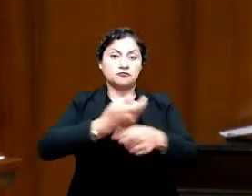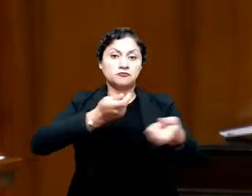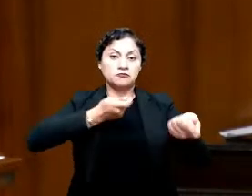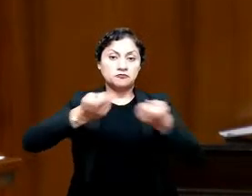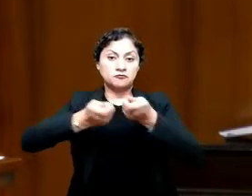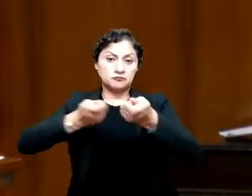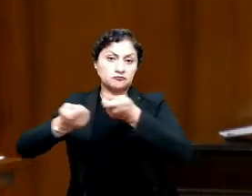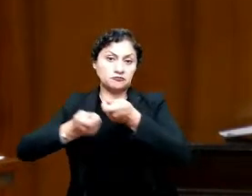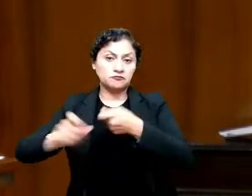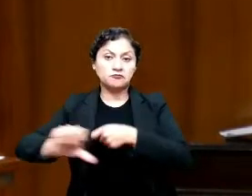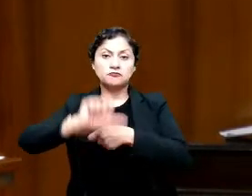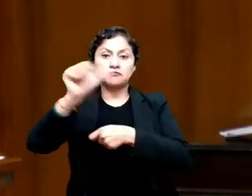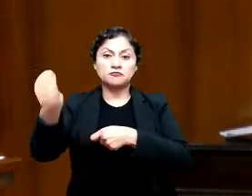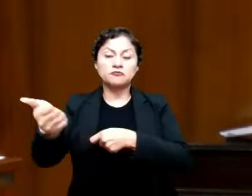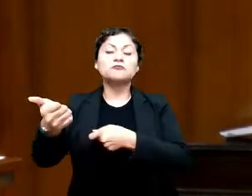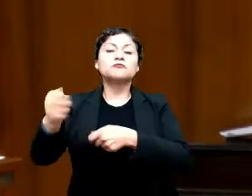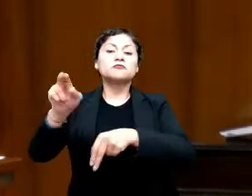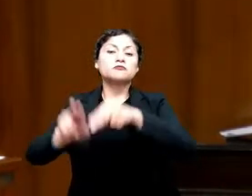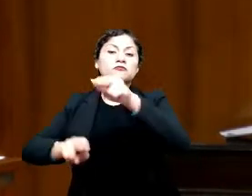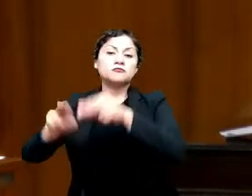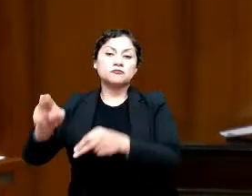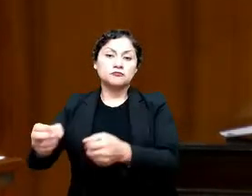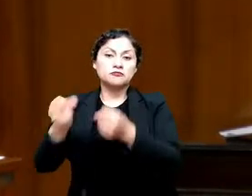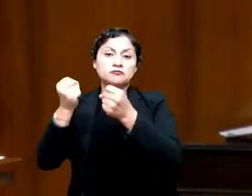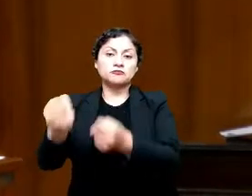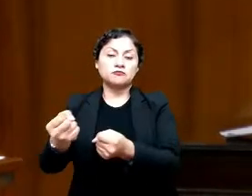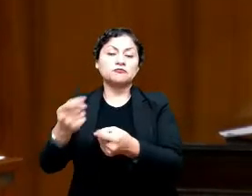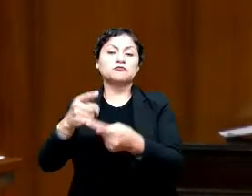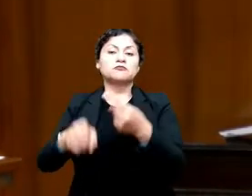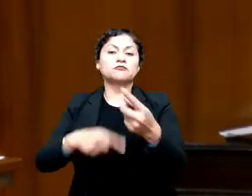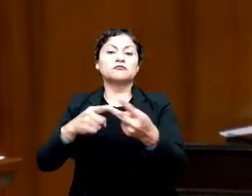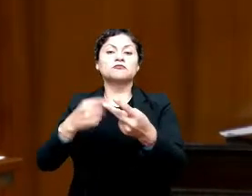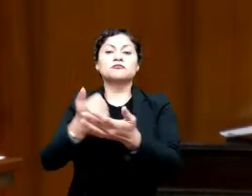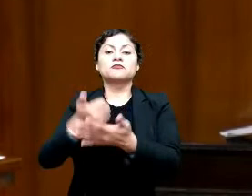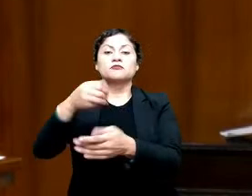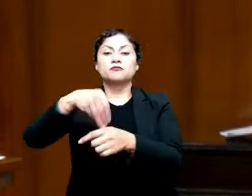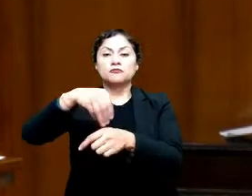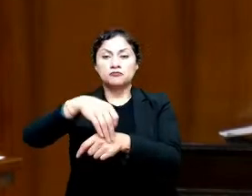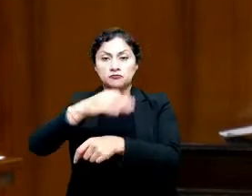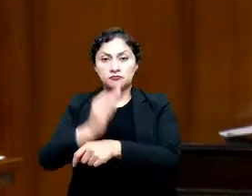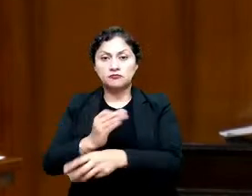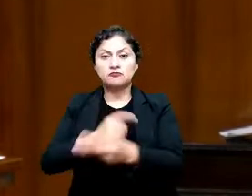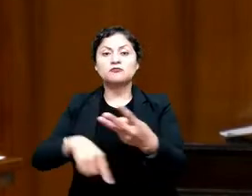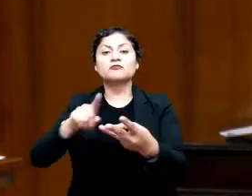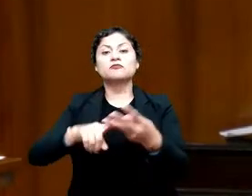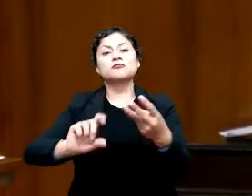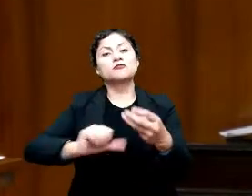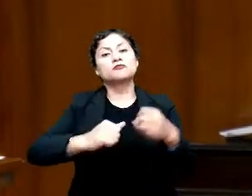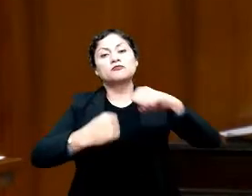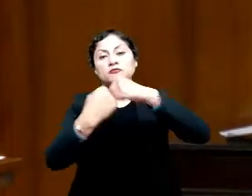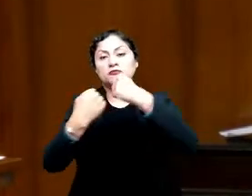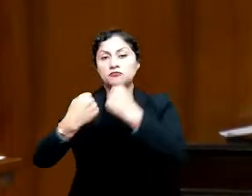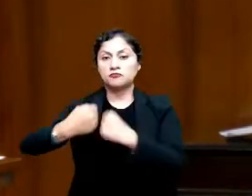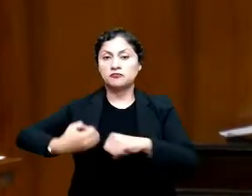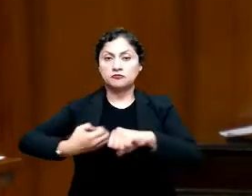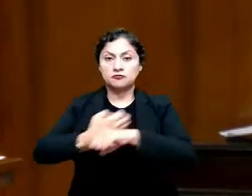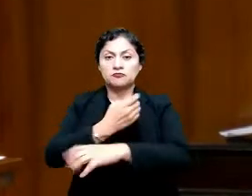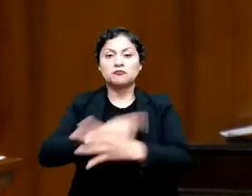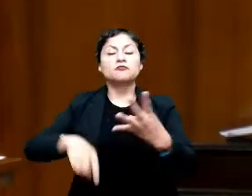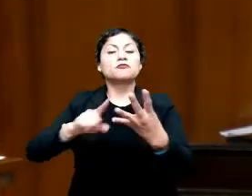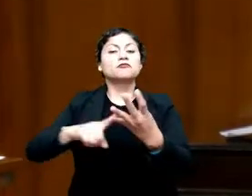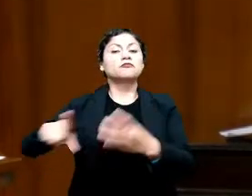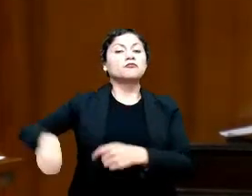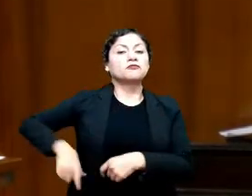demás poderes públicos, con los ayuntamientos, con otras entidades de la República, con el gobierno federal, con